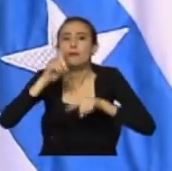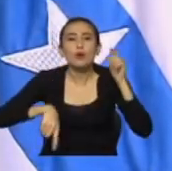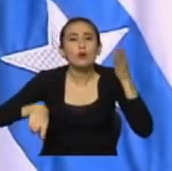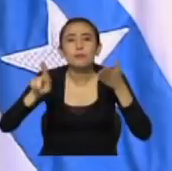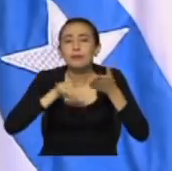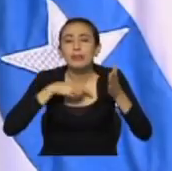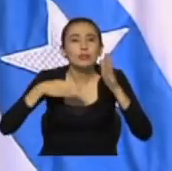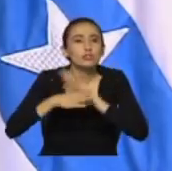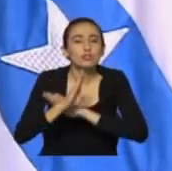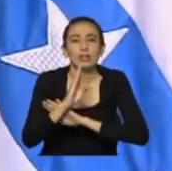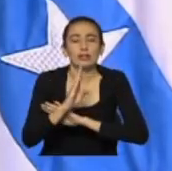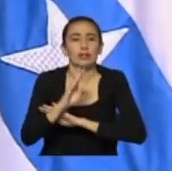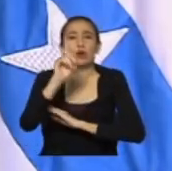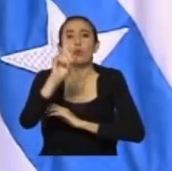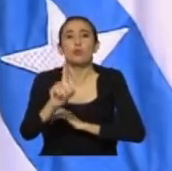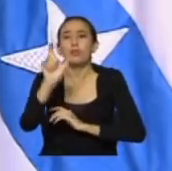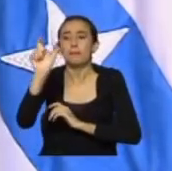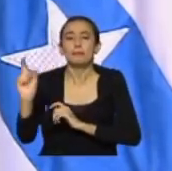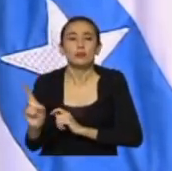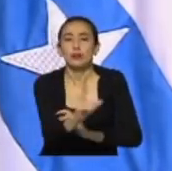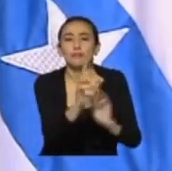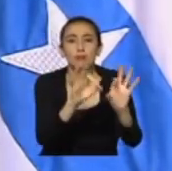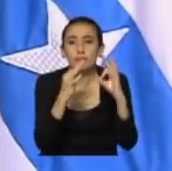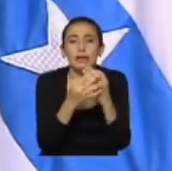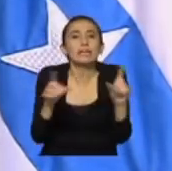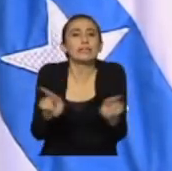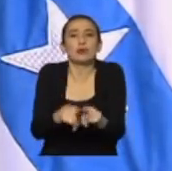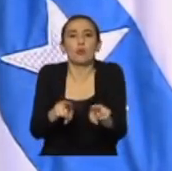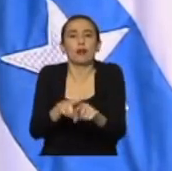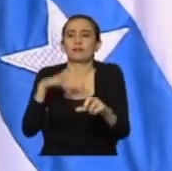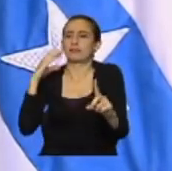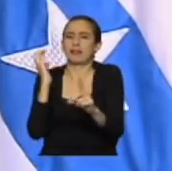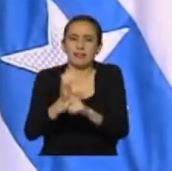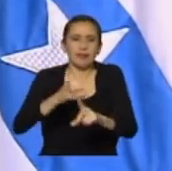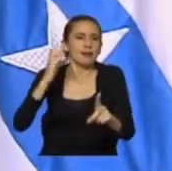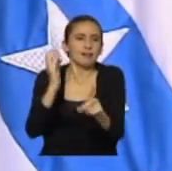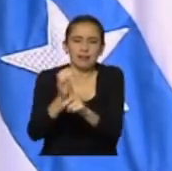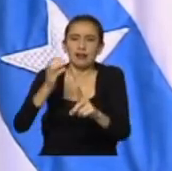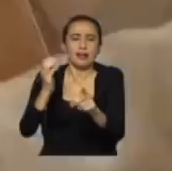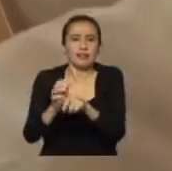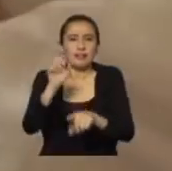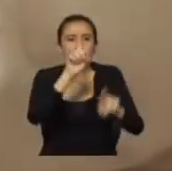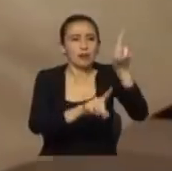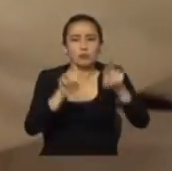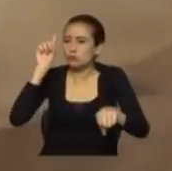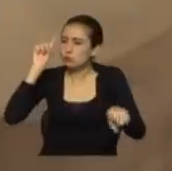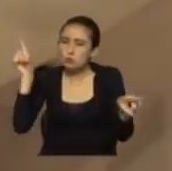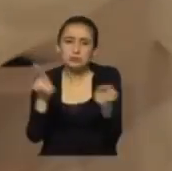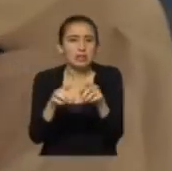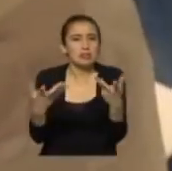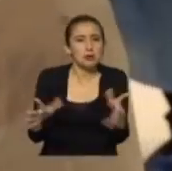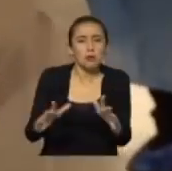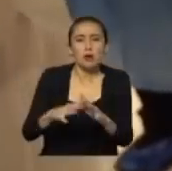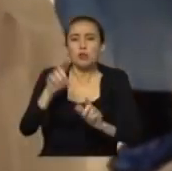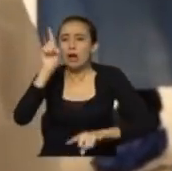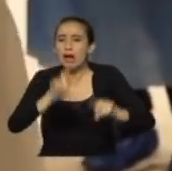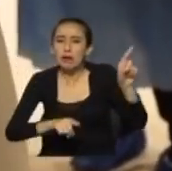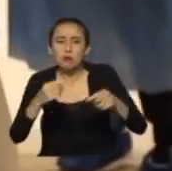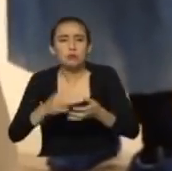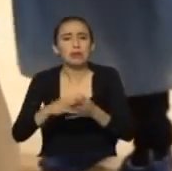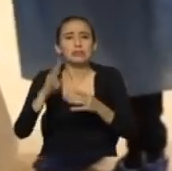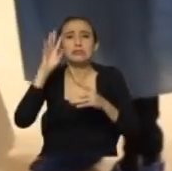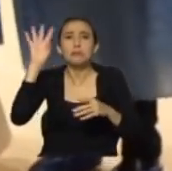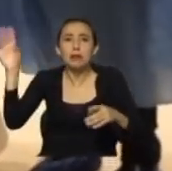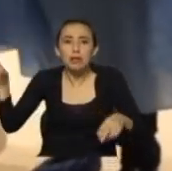su casa excepto una persona por familia para el abastecimiento de alimentos y medicinas inclusive recibimos calumnias